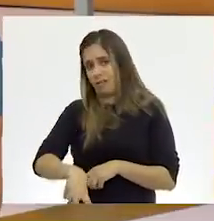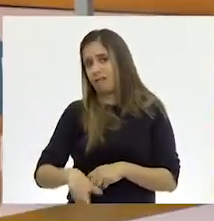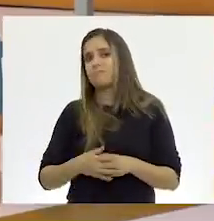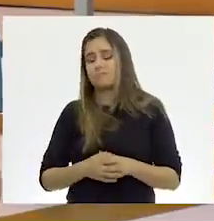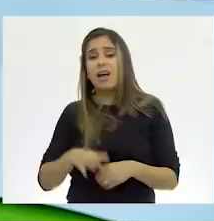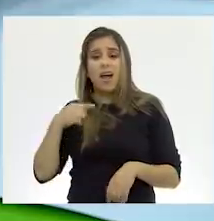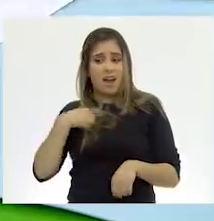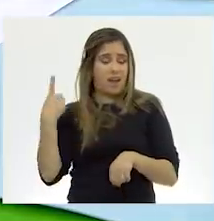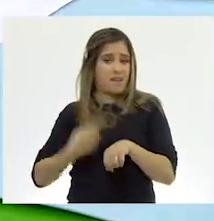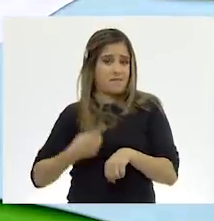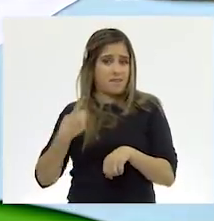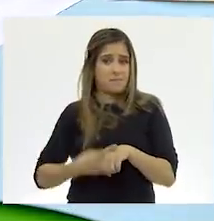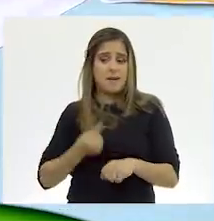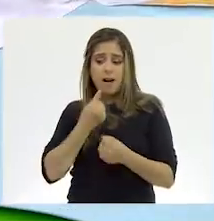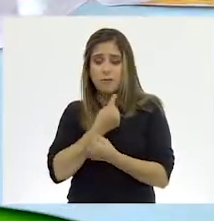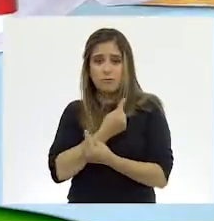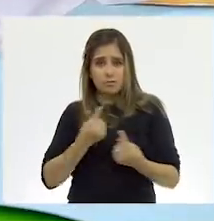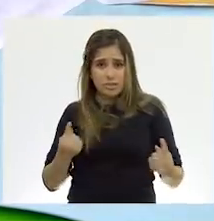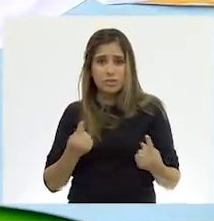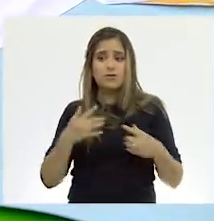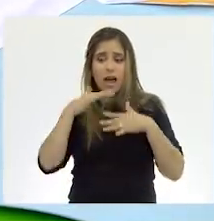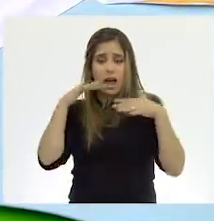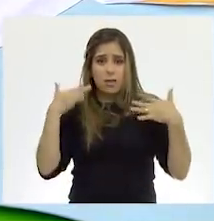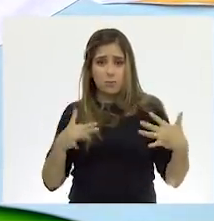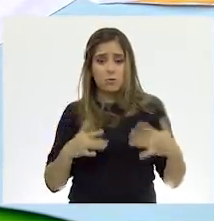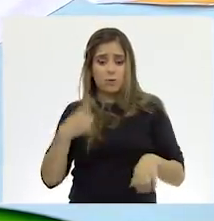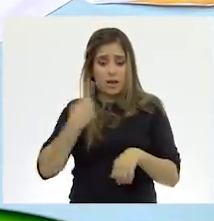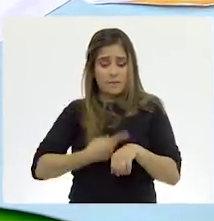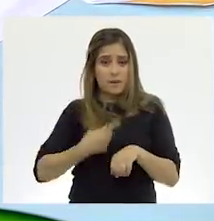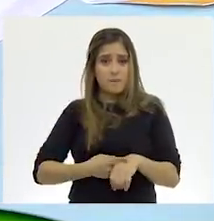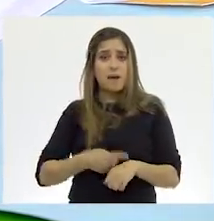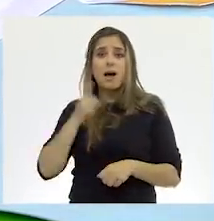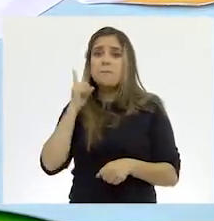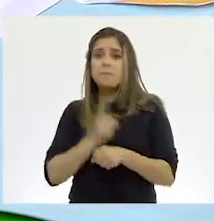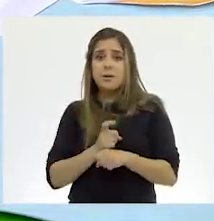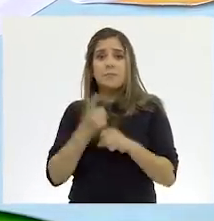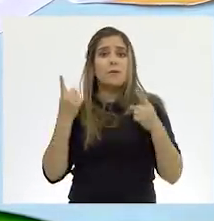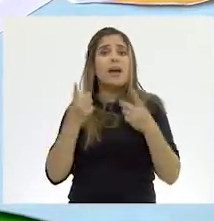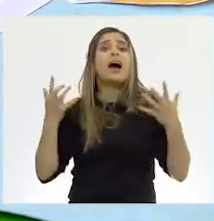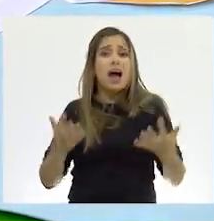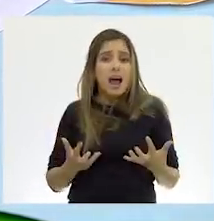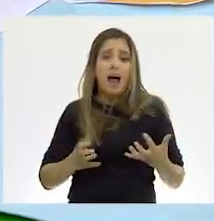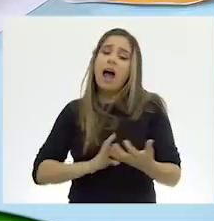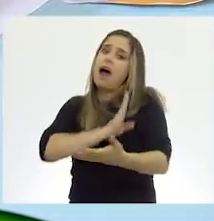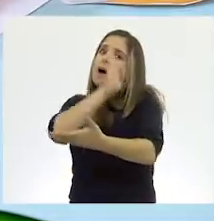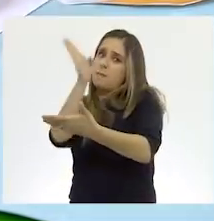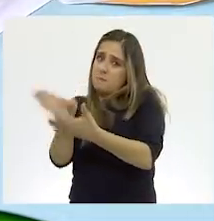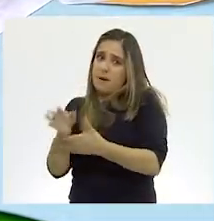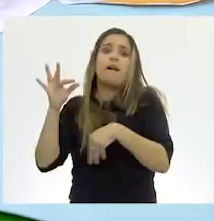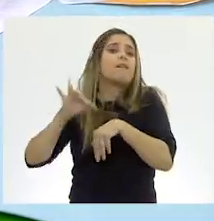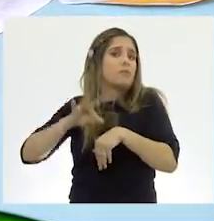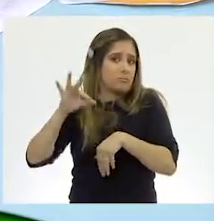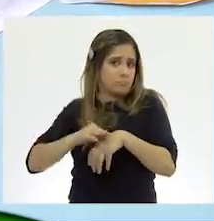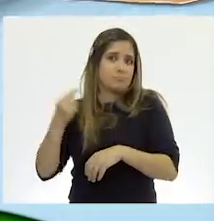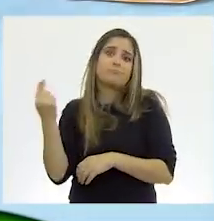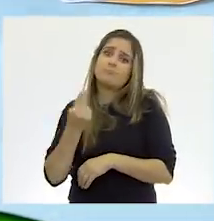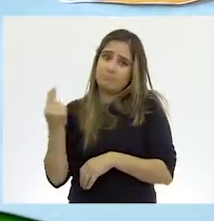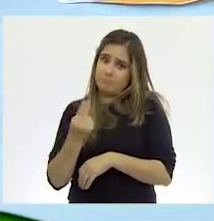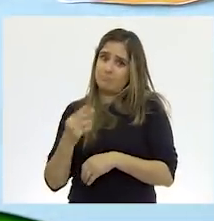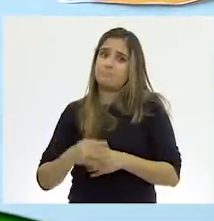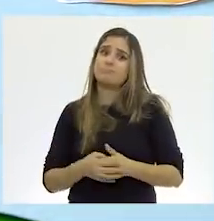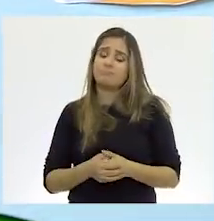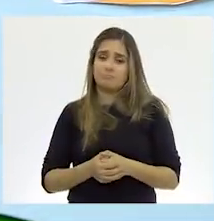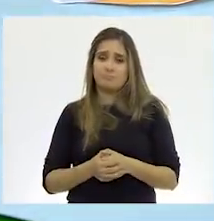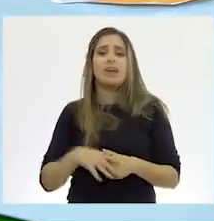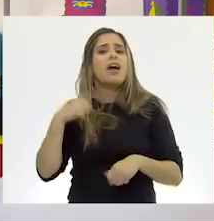nos enfermábamos, lo primero que teníamos que hacer era ir al doctor. Entonces, ya sabemos por qué nos enfermamos, de